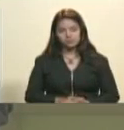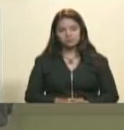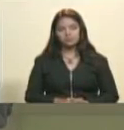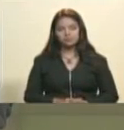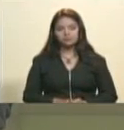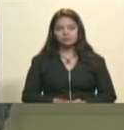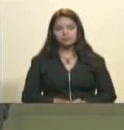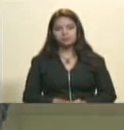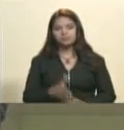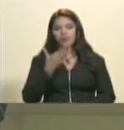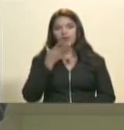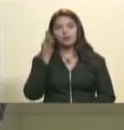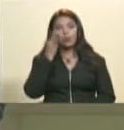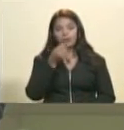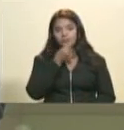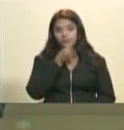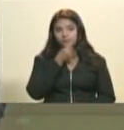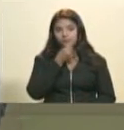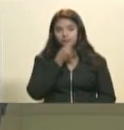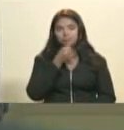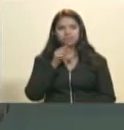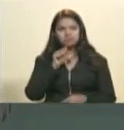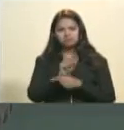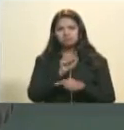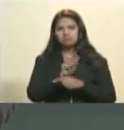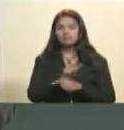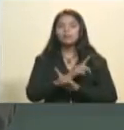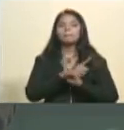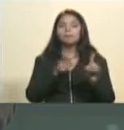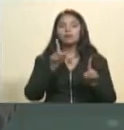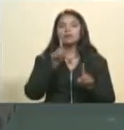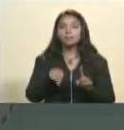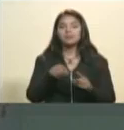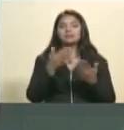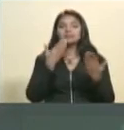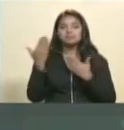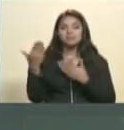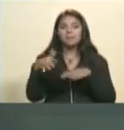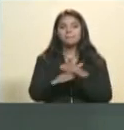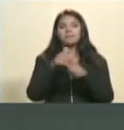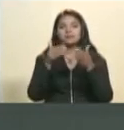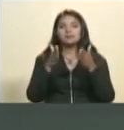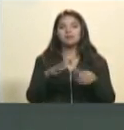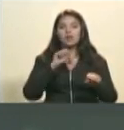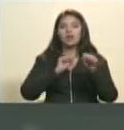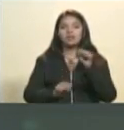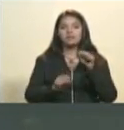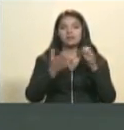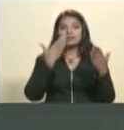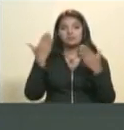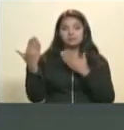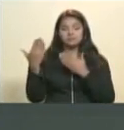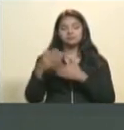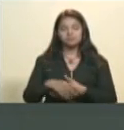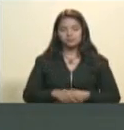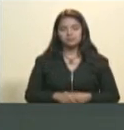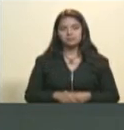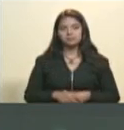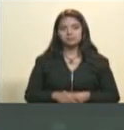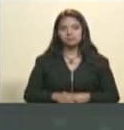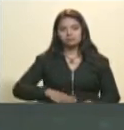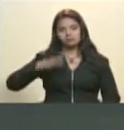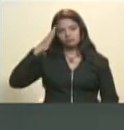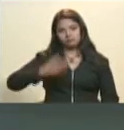Gracias, Adriana Roca. El Poder Ciudadano se pronuncia en contra de estas agresiones, pero también lo hace hasta ahora el Ministerio para la Defensa. Y nos vamos a su sede. Escuchamos al